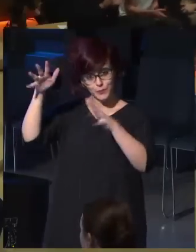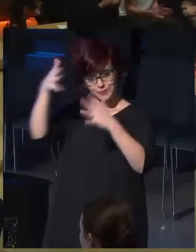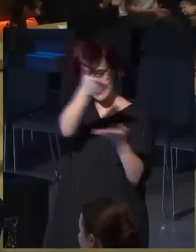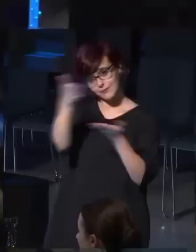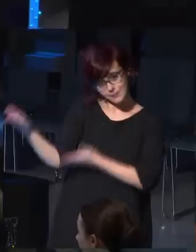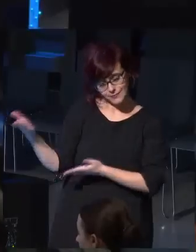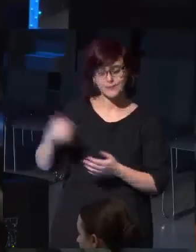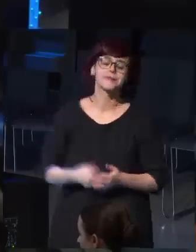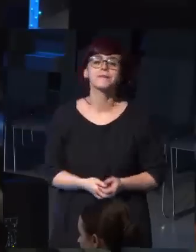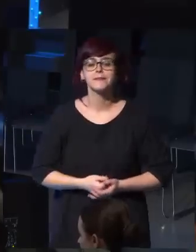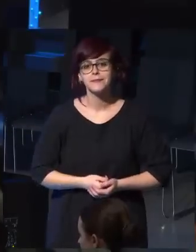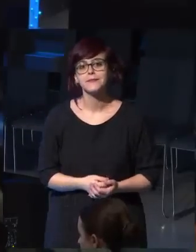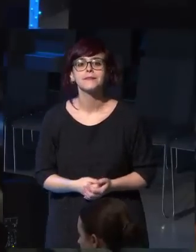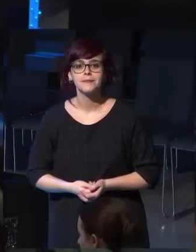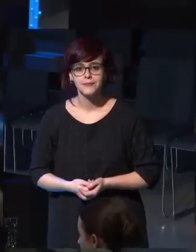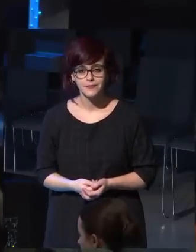right.